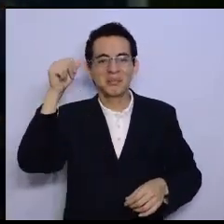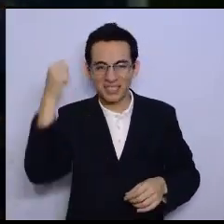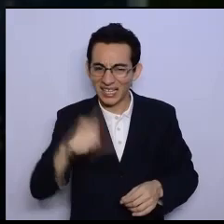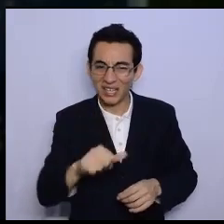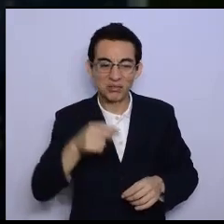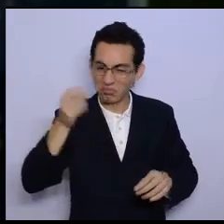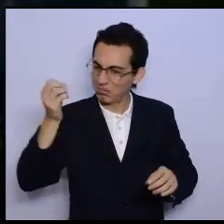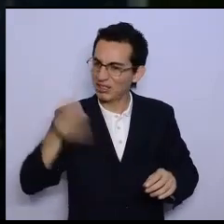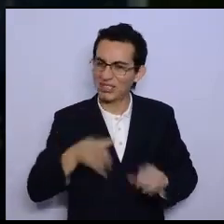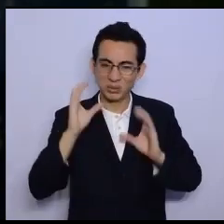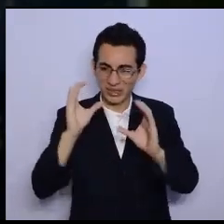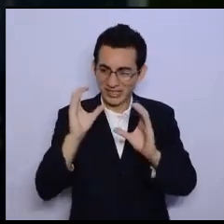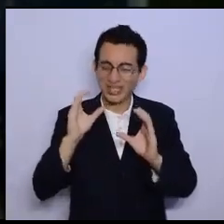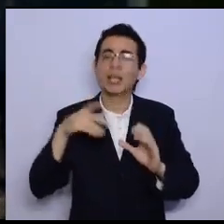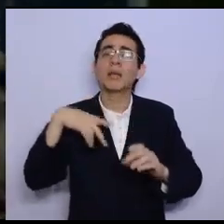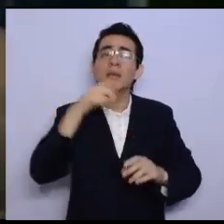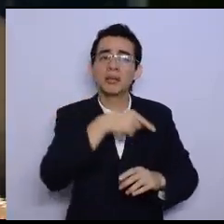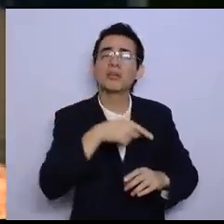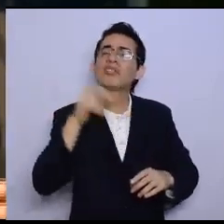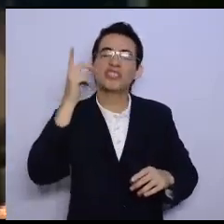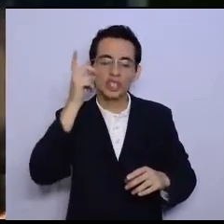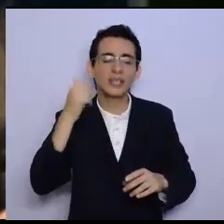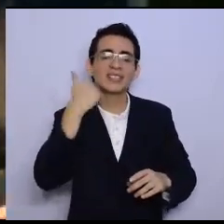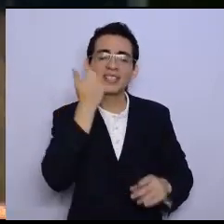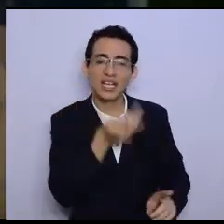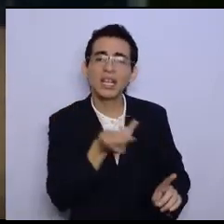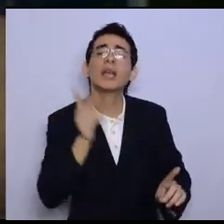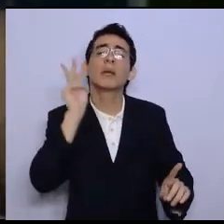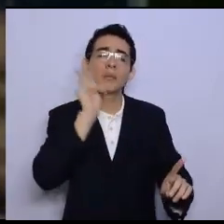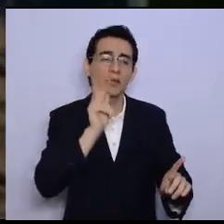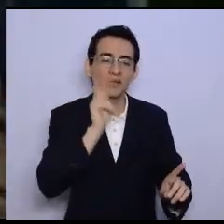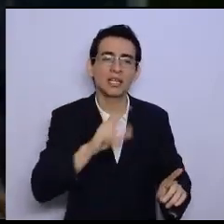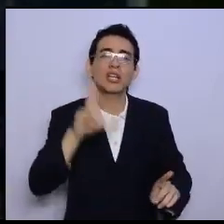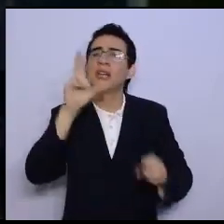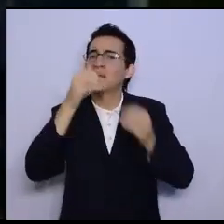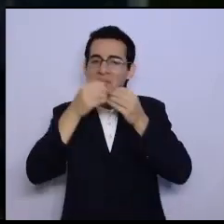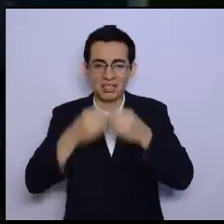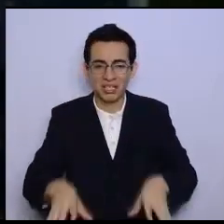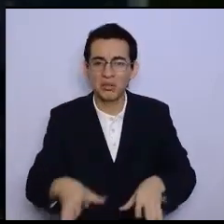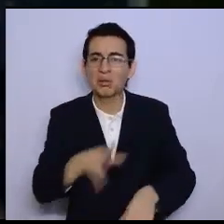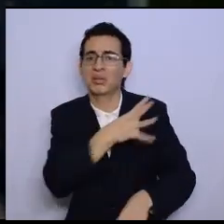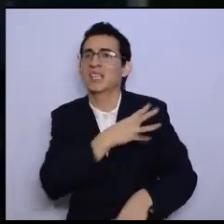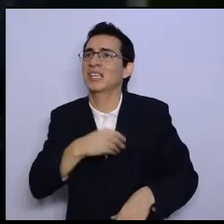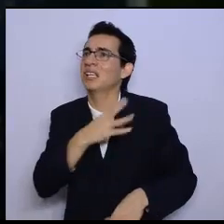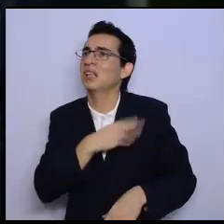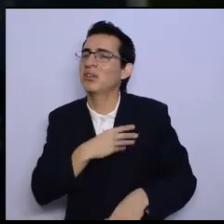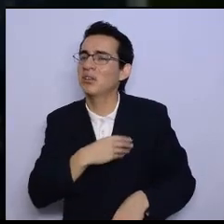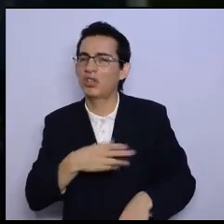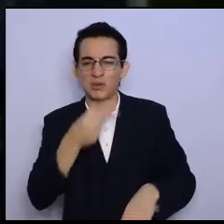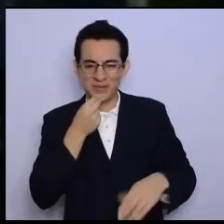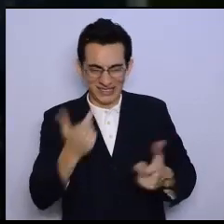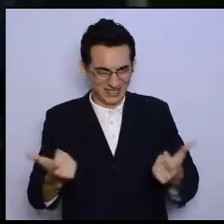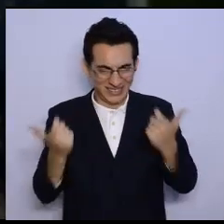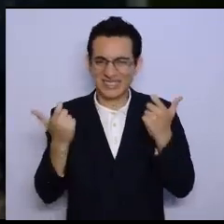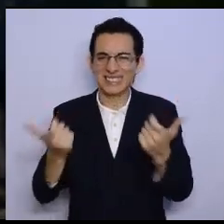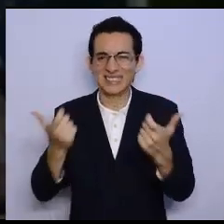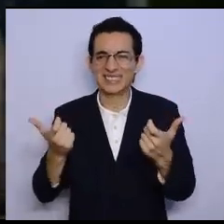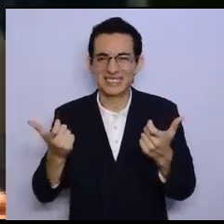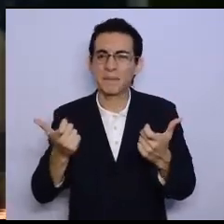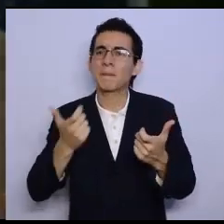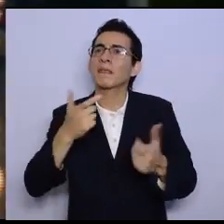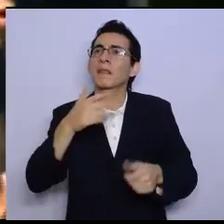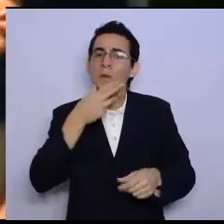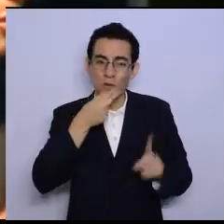murieron. Experimentó la quiebra, se quedó sin nada, siendo un hombre muy rico. Experimentó